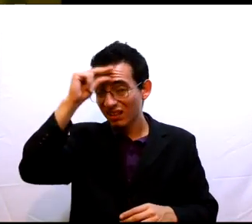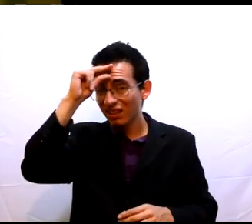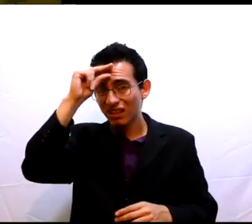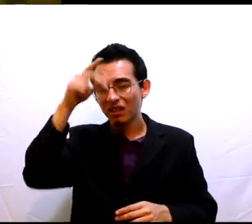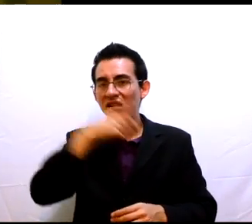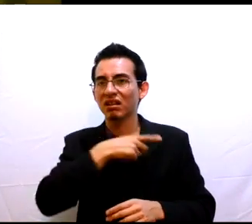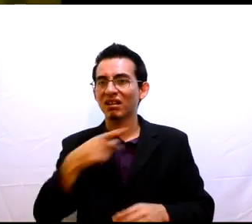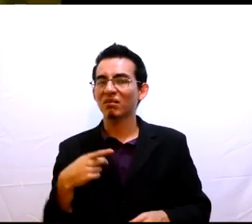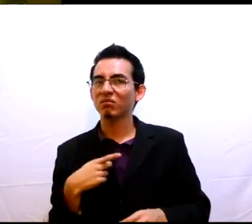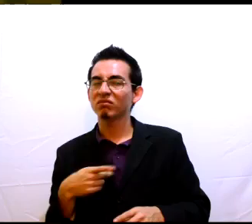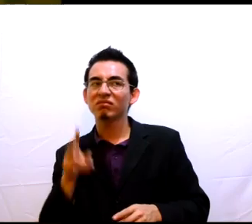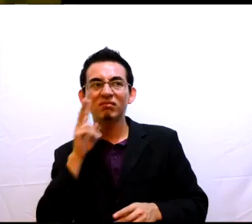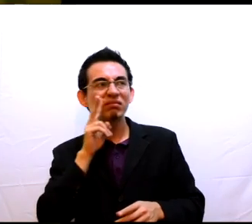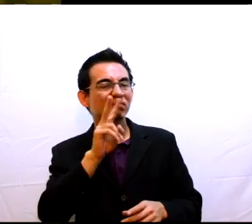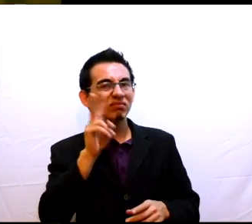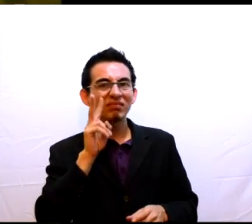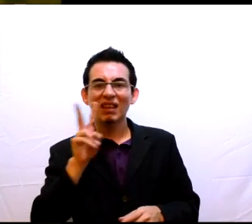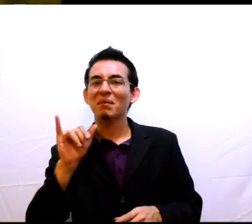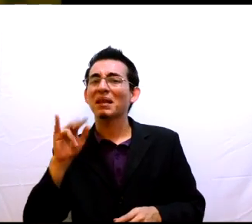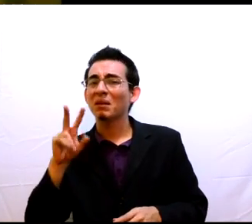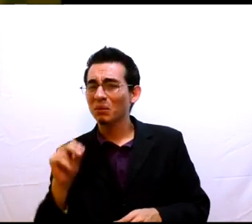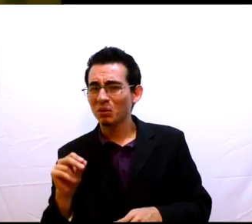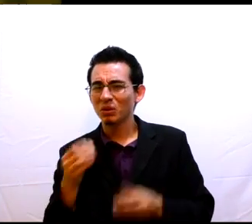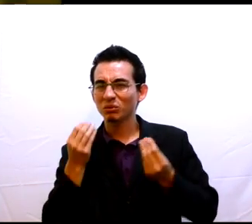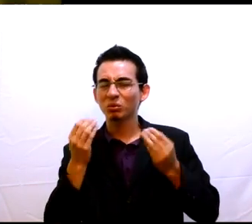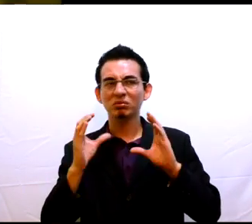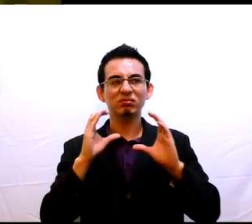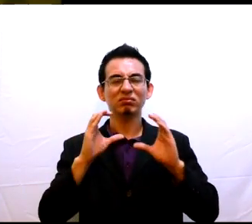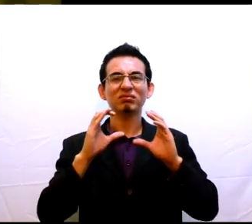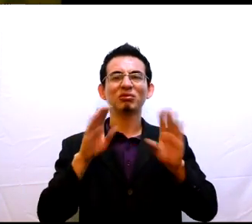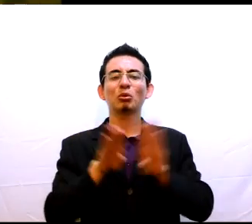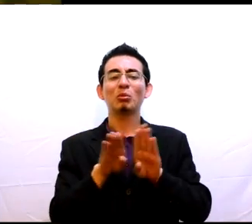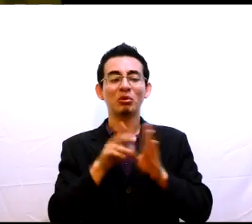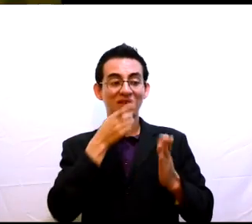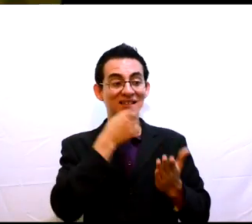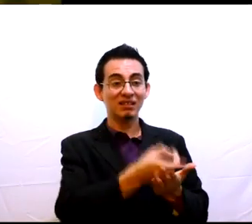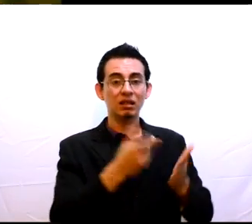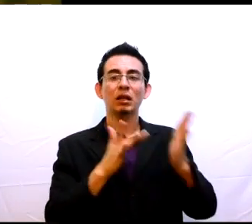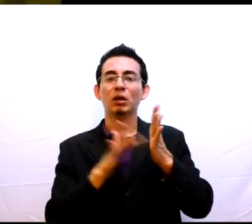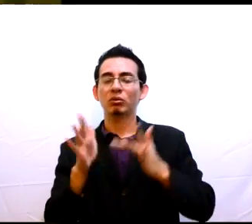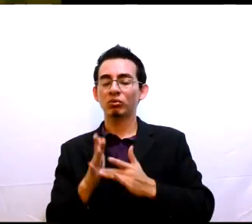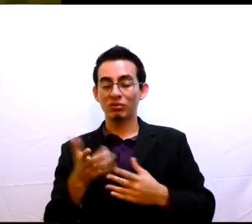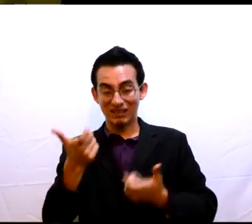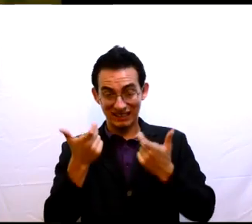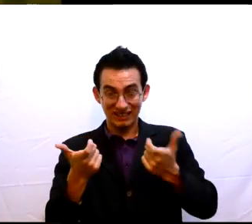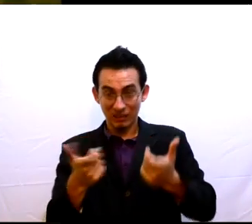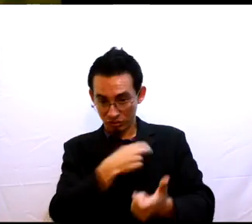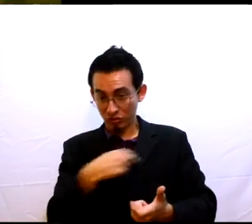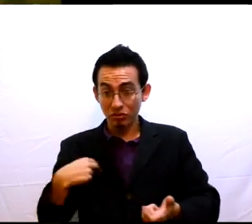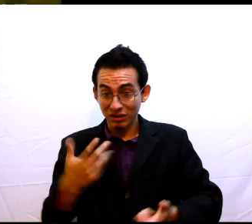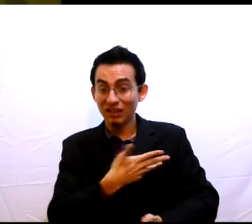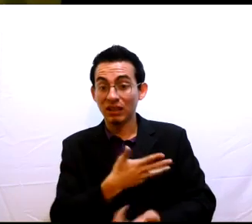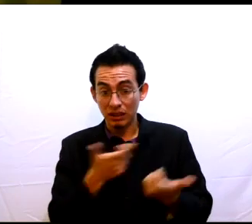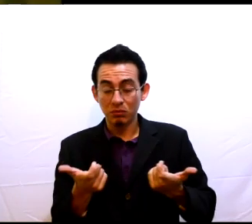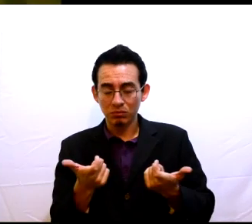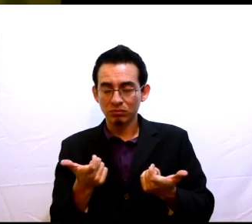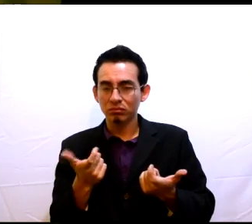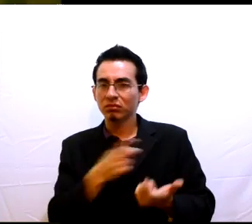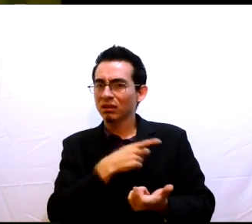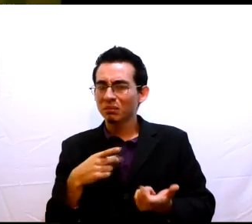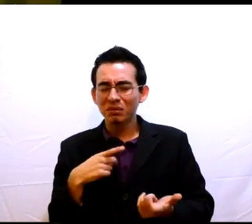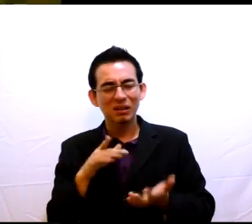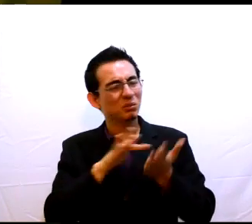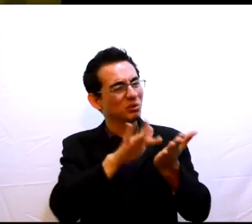prudentes y que tengamos un buen manejo de los recursos de las cosas de este mundo señor